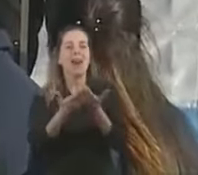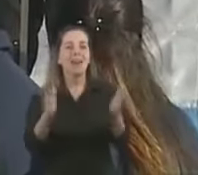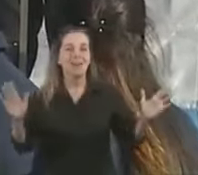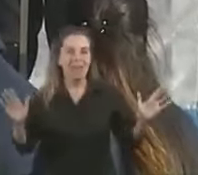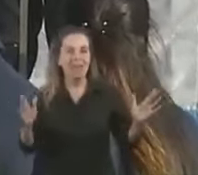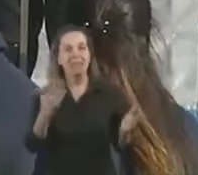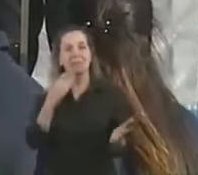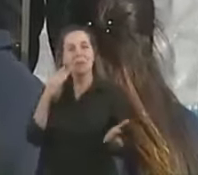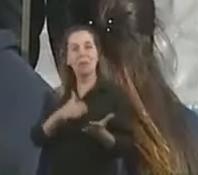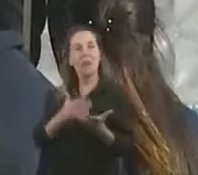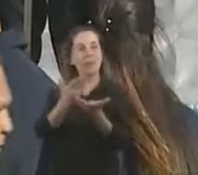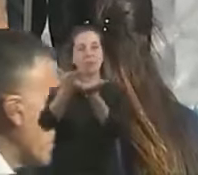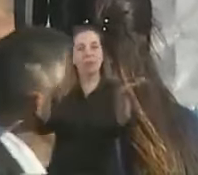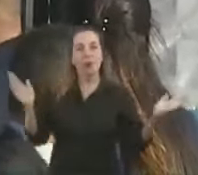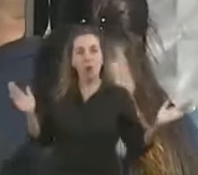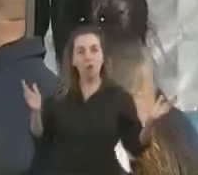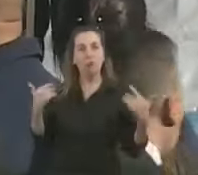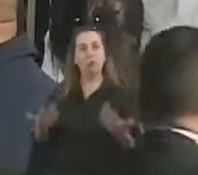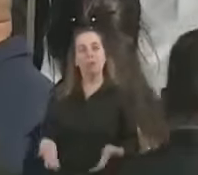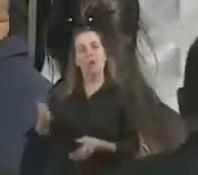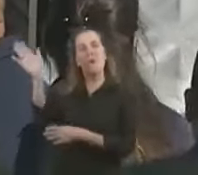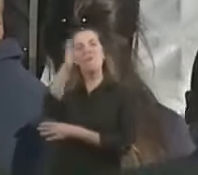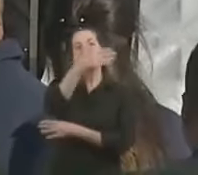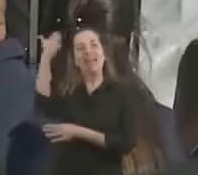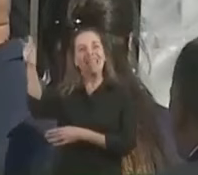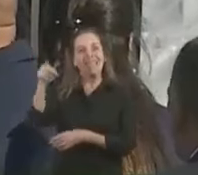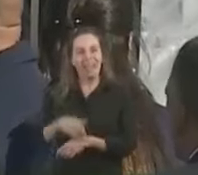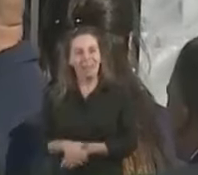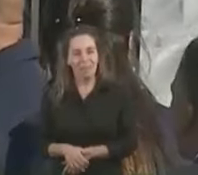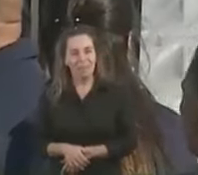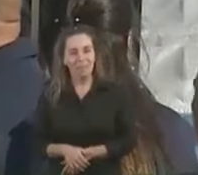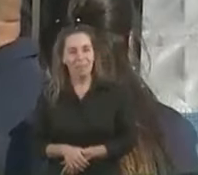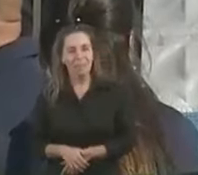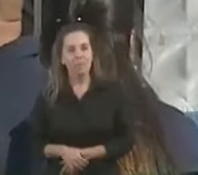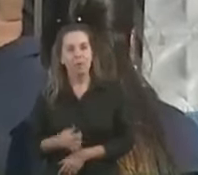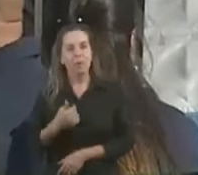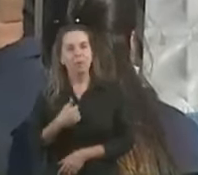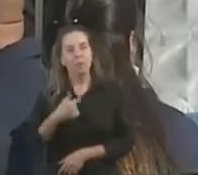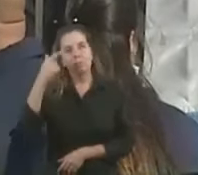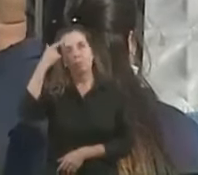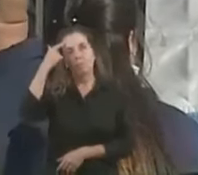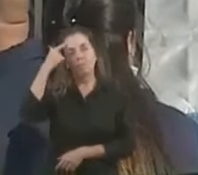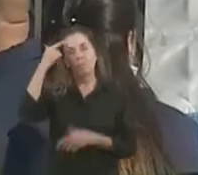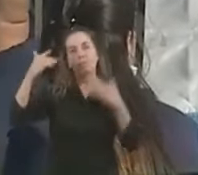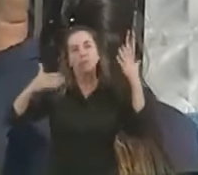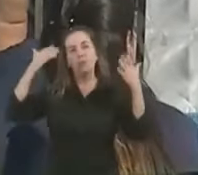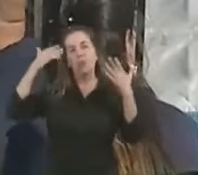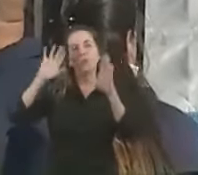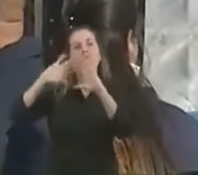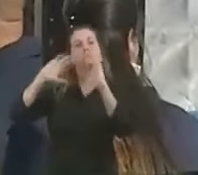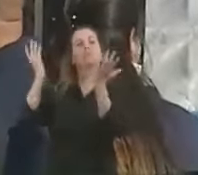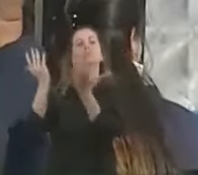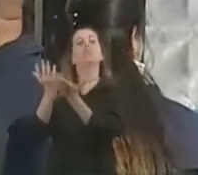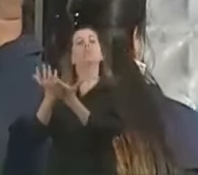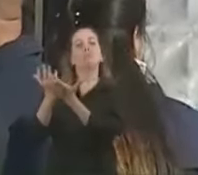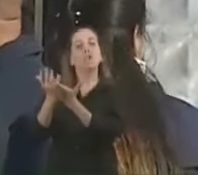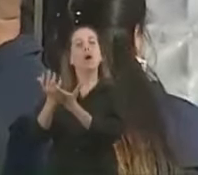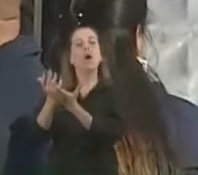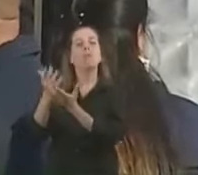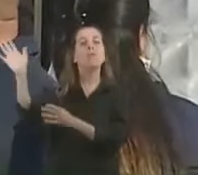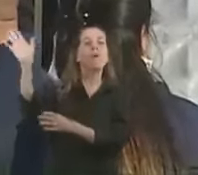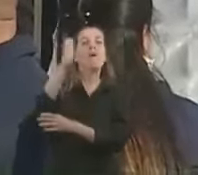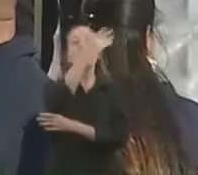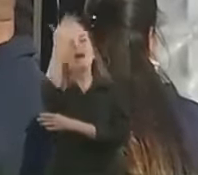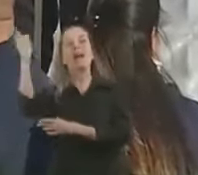la bandera argentina, como nuestros próceres nos enseñaron. Yo sueño con un mundo en el que la bandera argentina flamee alto en el